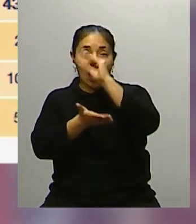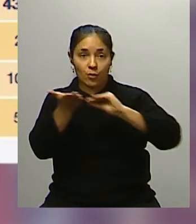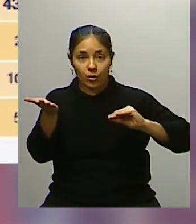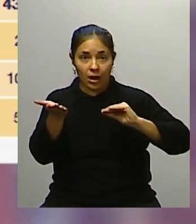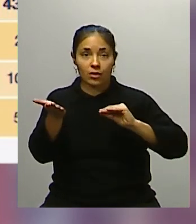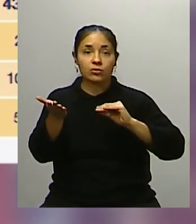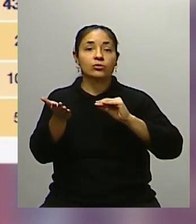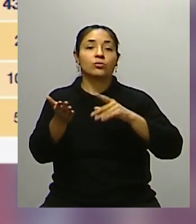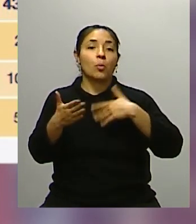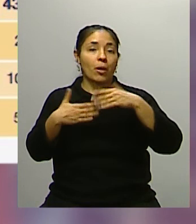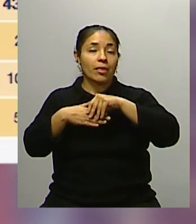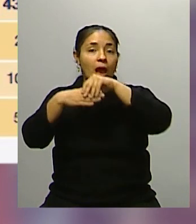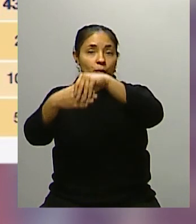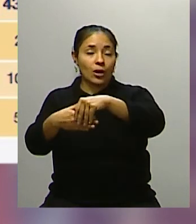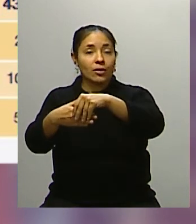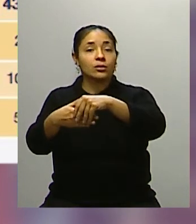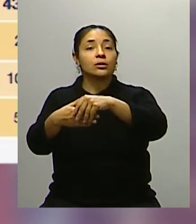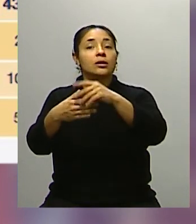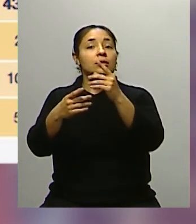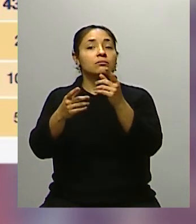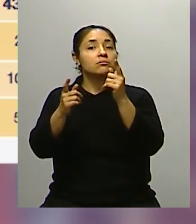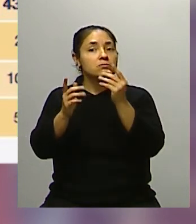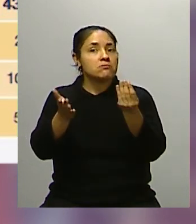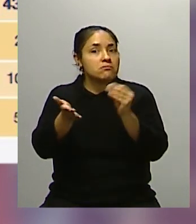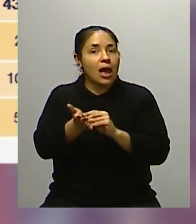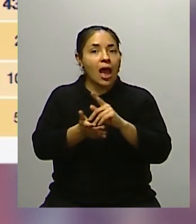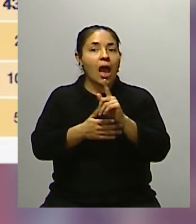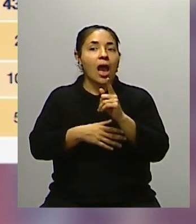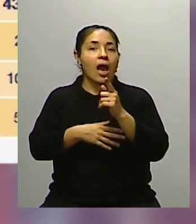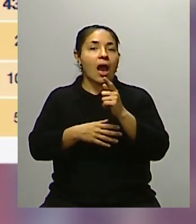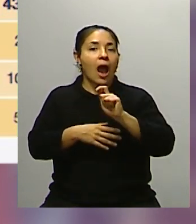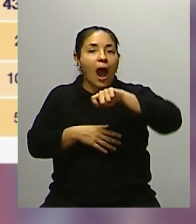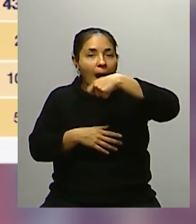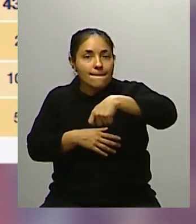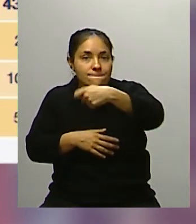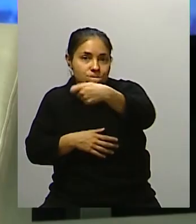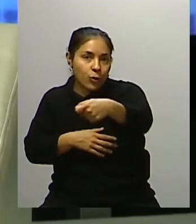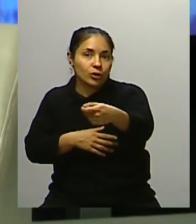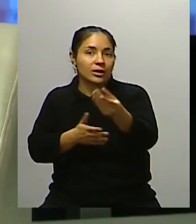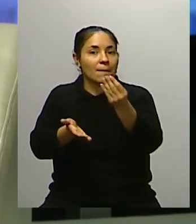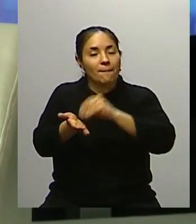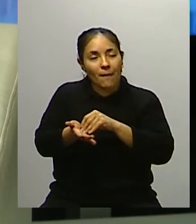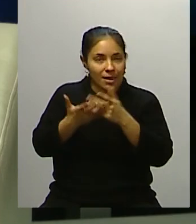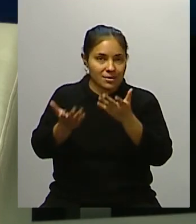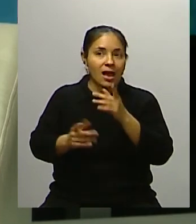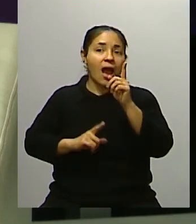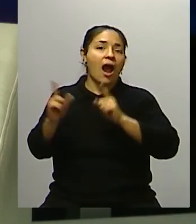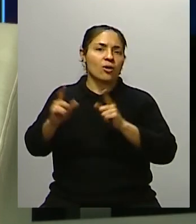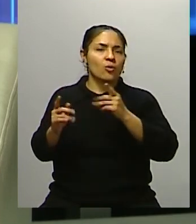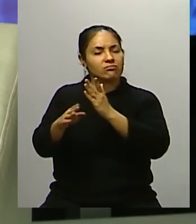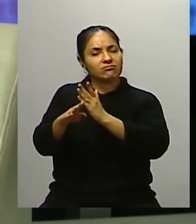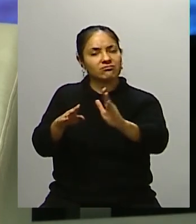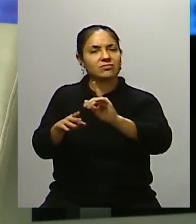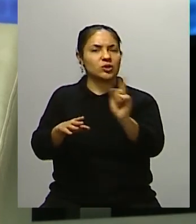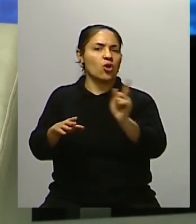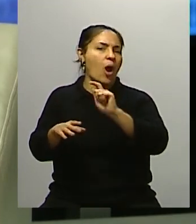alta en régimen de monotributo, pero a la vez tenés que hacer tu aporte a tu caja previsional. Entonces, hay muchos que optan por no hacer tu